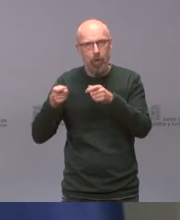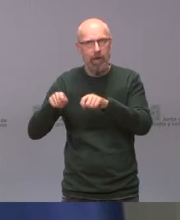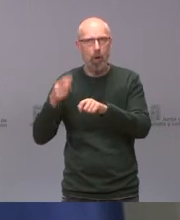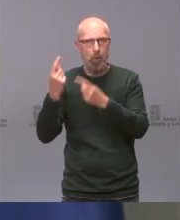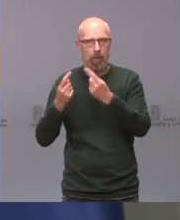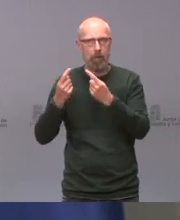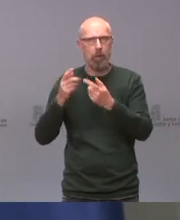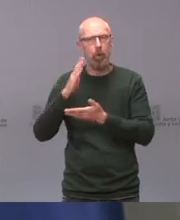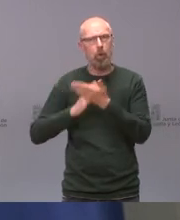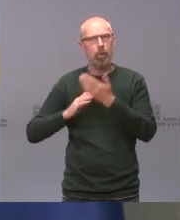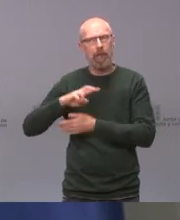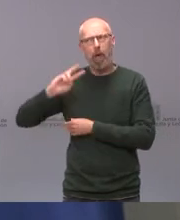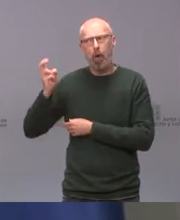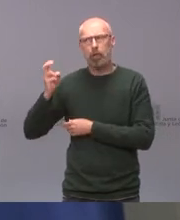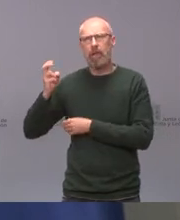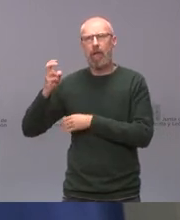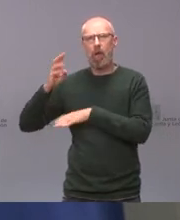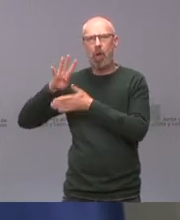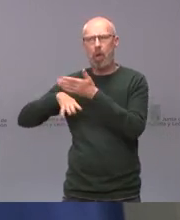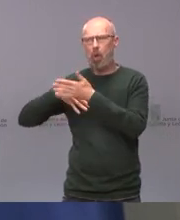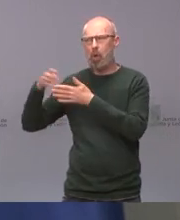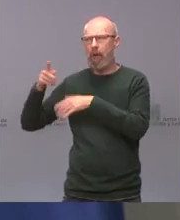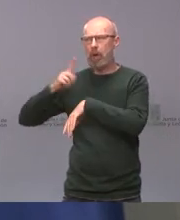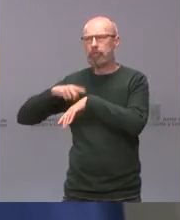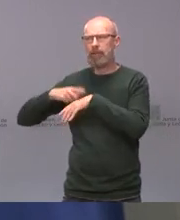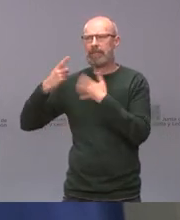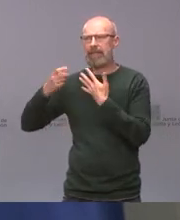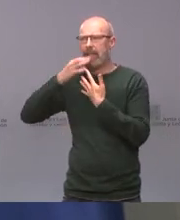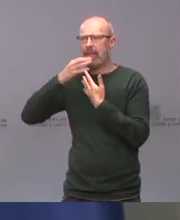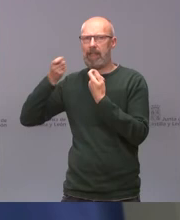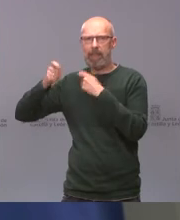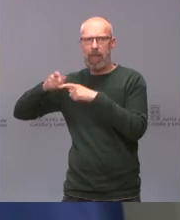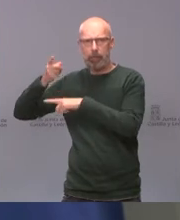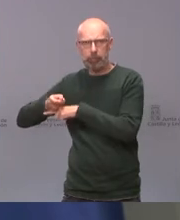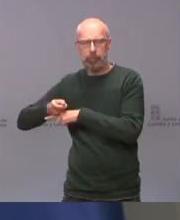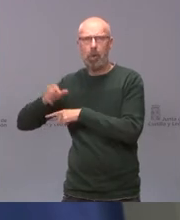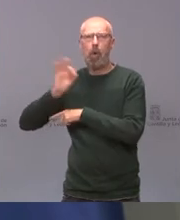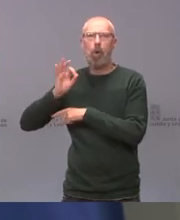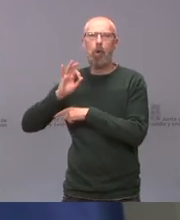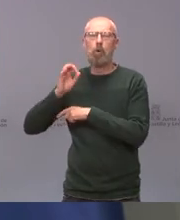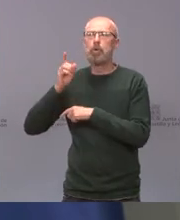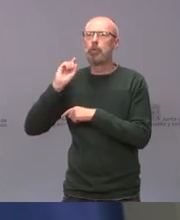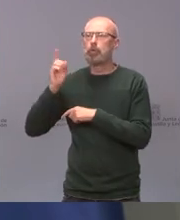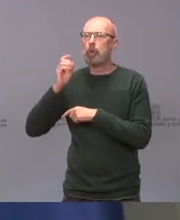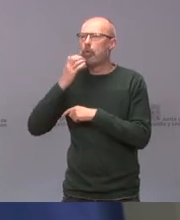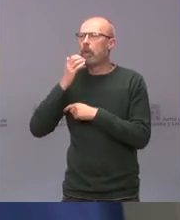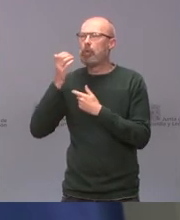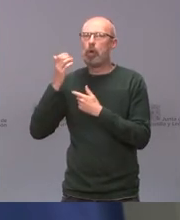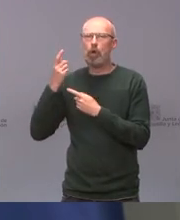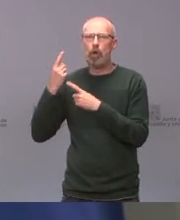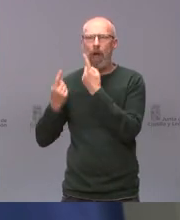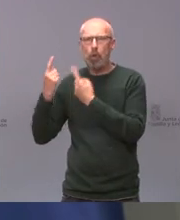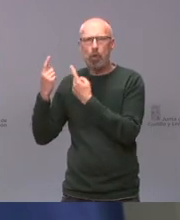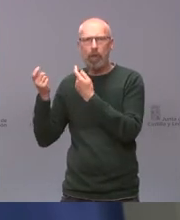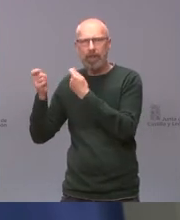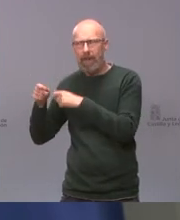que han puesto horarios restrictivos a las 6 de la tarde. Solamente han permitido a veces dar comidas. Si uno mide el